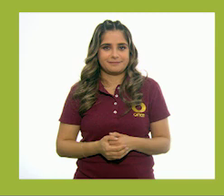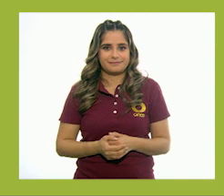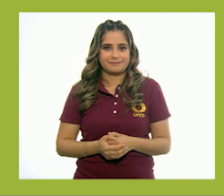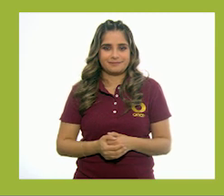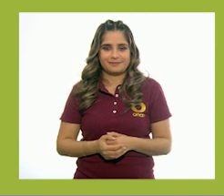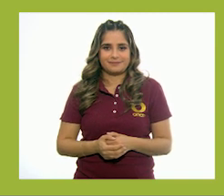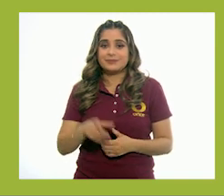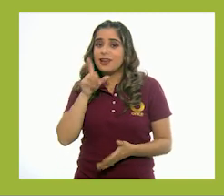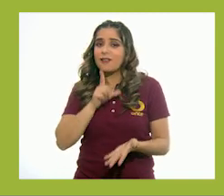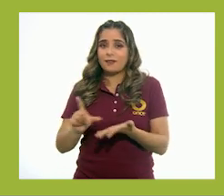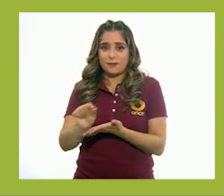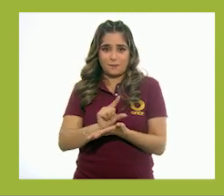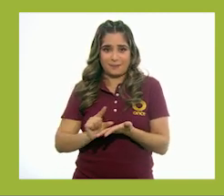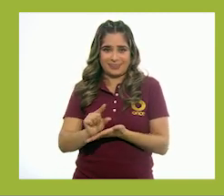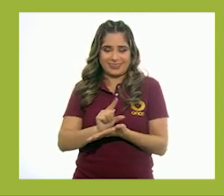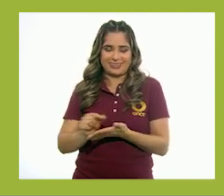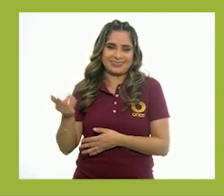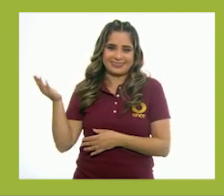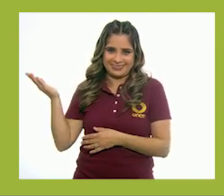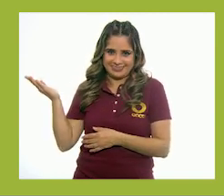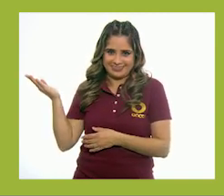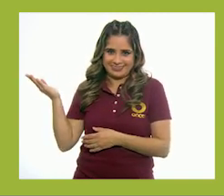@sep.mx. Twitter